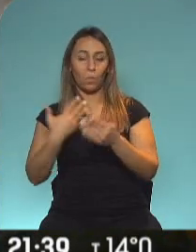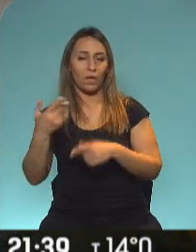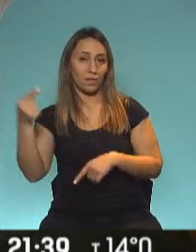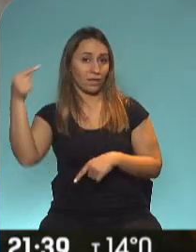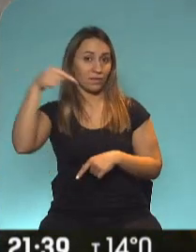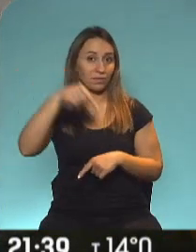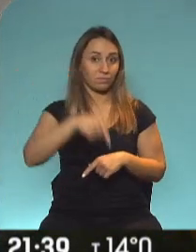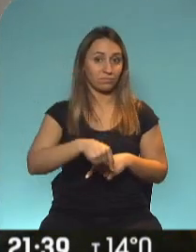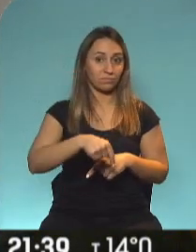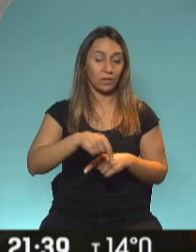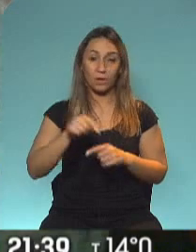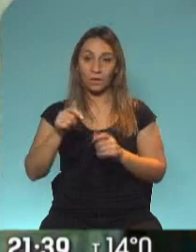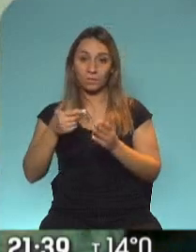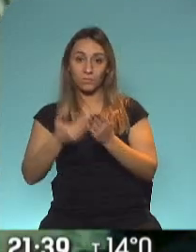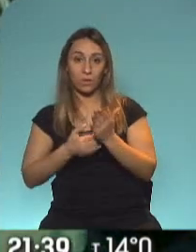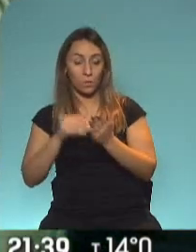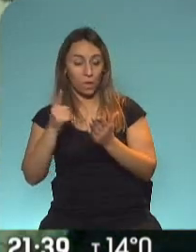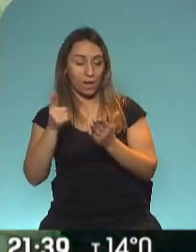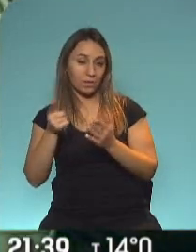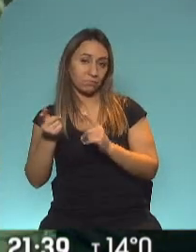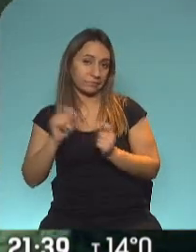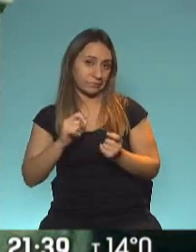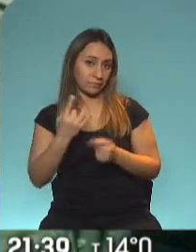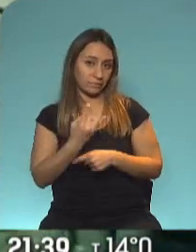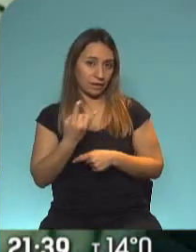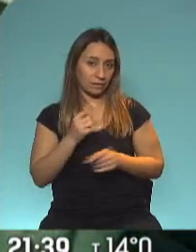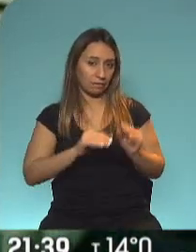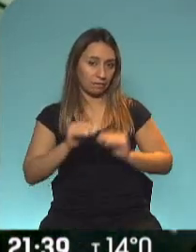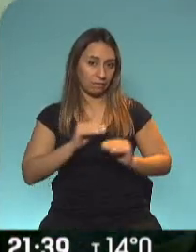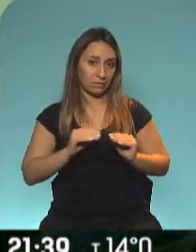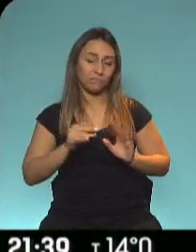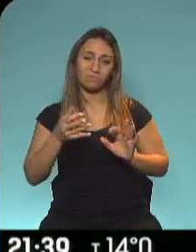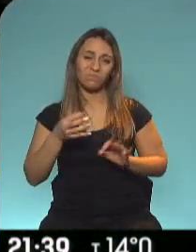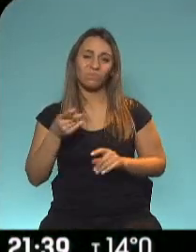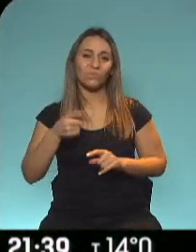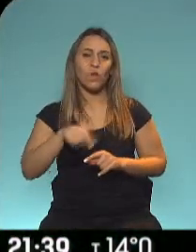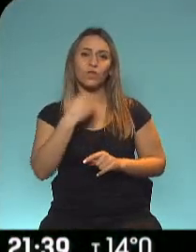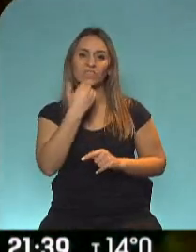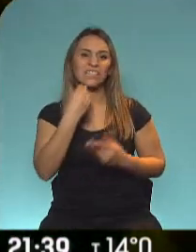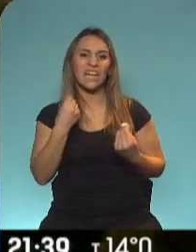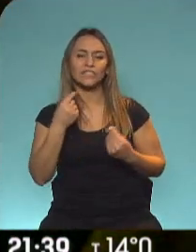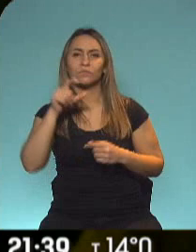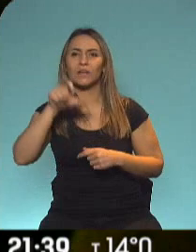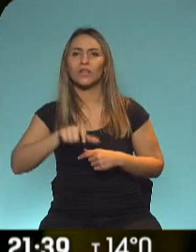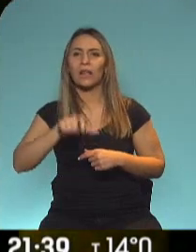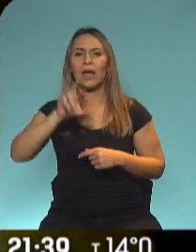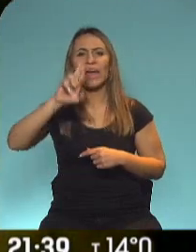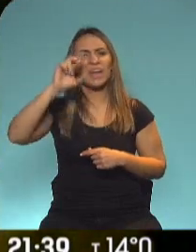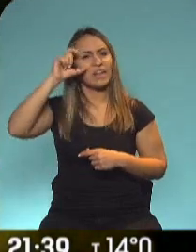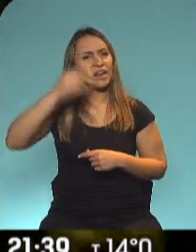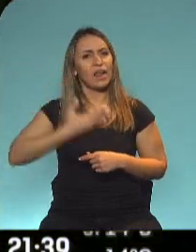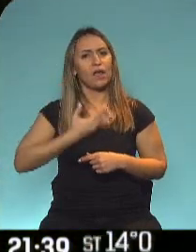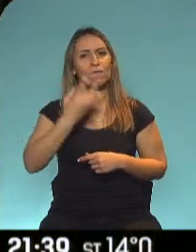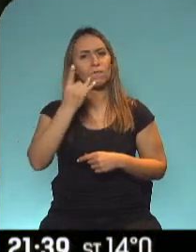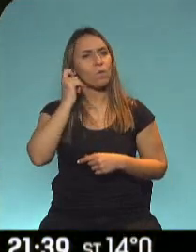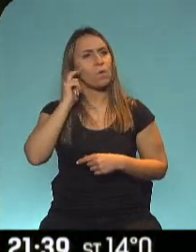buena, falso. No saben qué significa refugio, refugiado. No me dejaba para